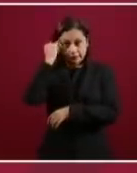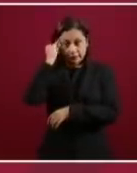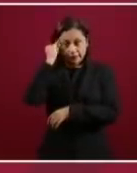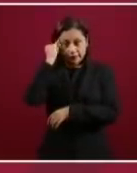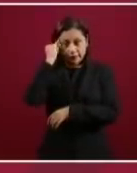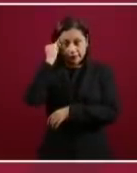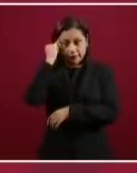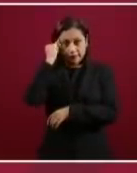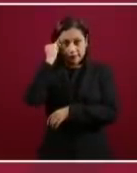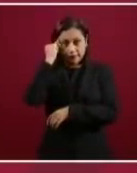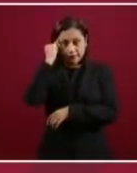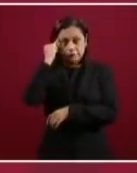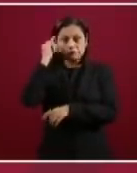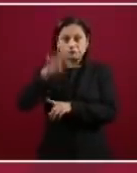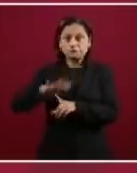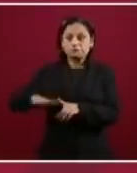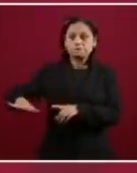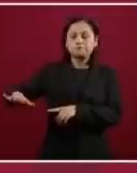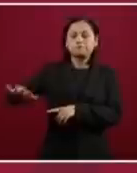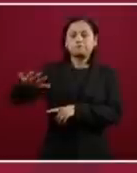toda la región